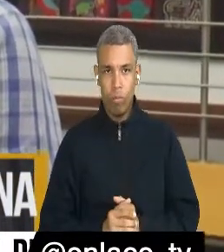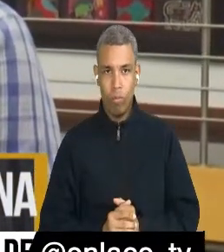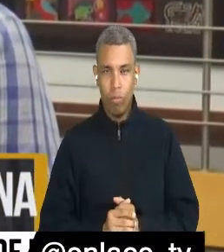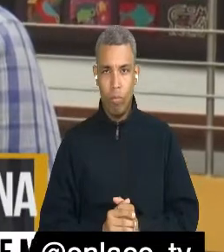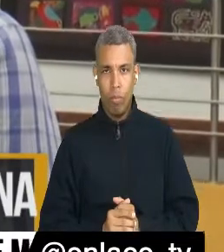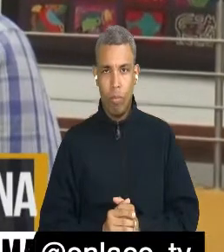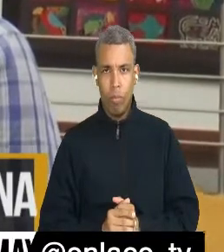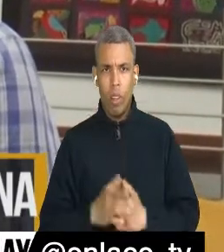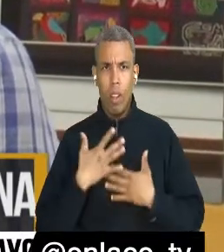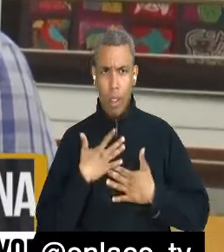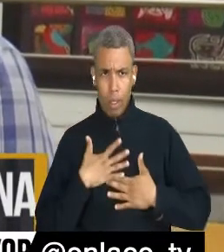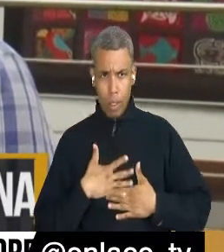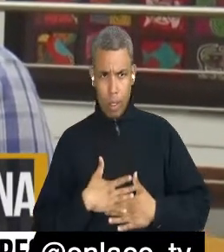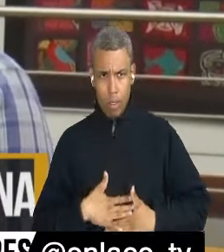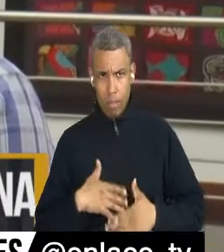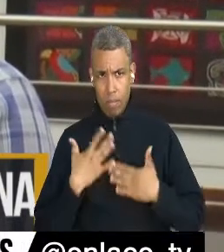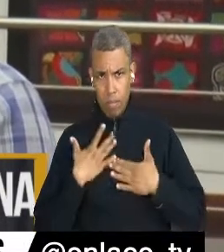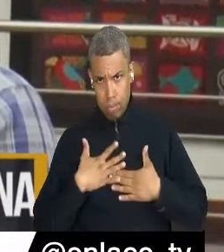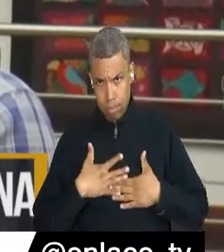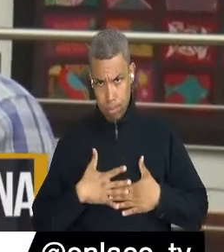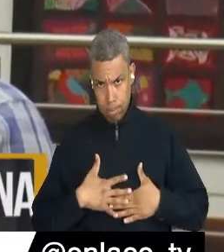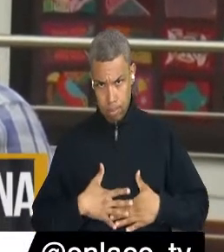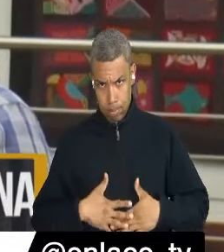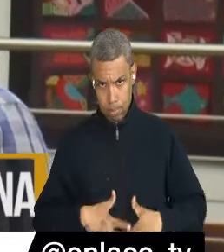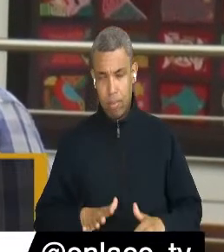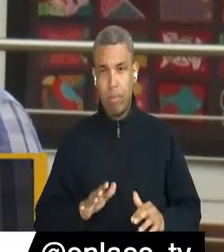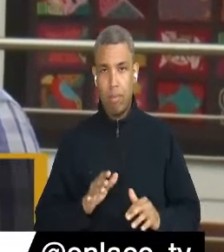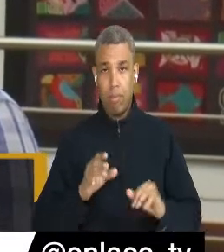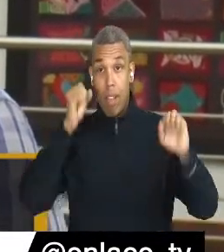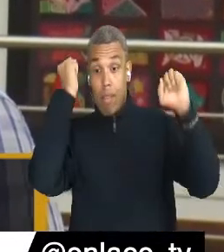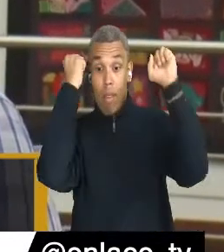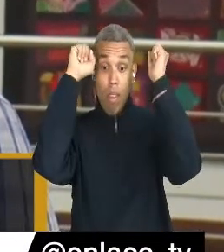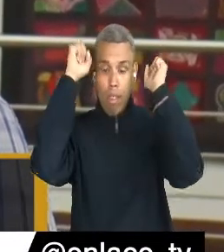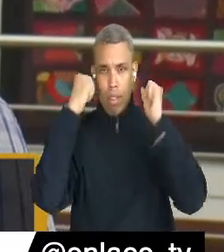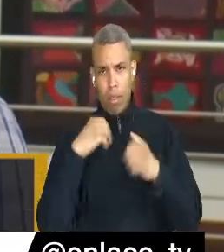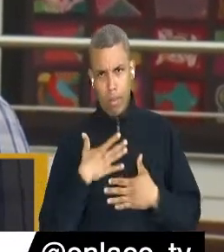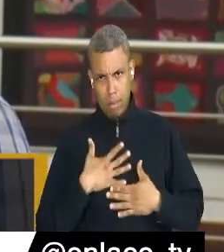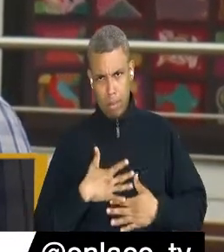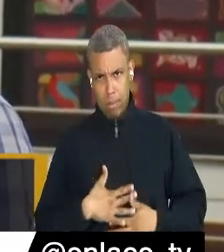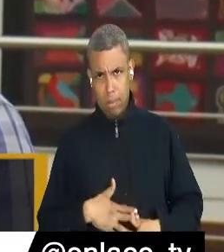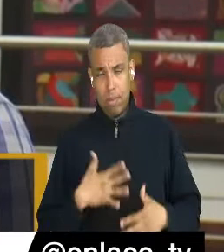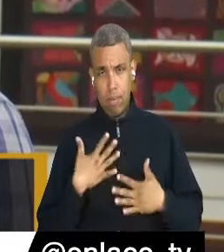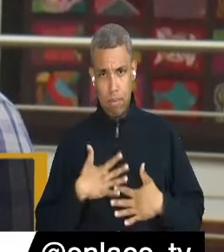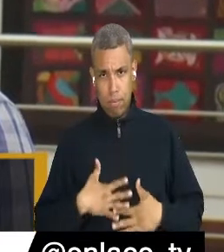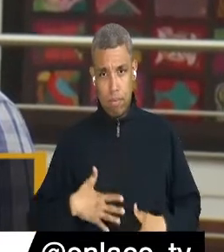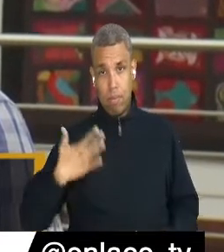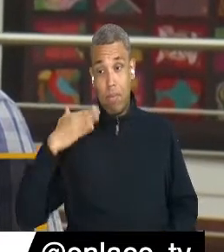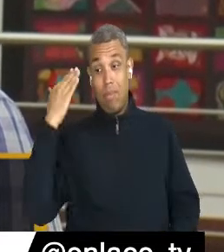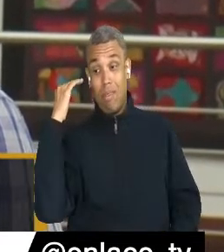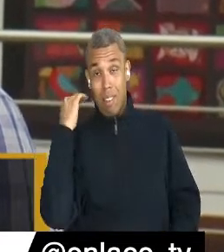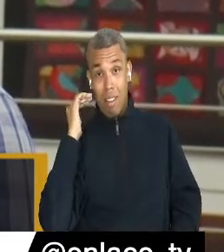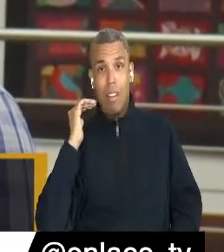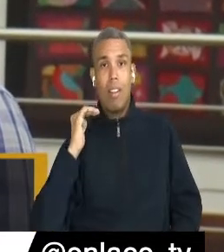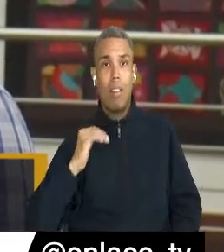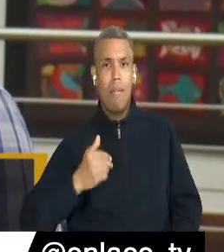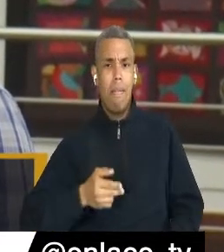un parte de tranquilidad a la comunidad de Barranca Bermeja. En días anteriores habíamos decretado la alerta